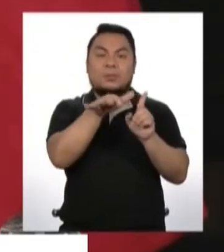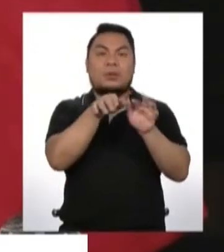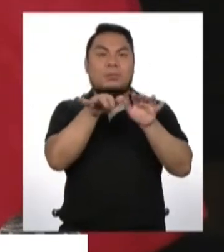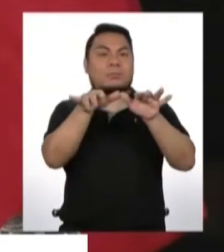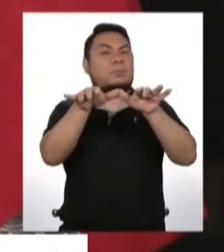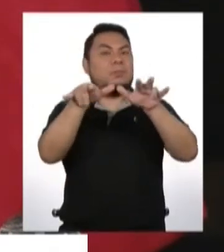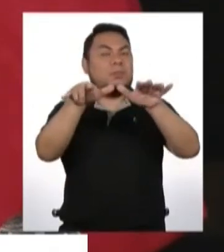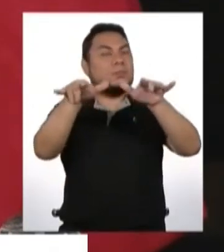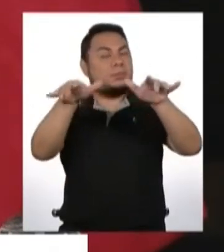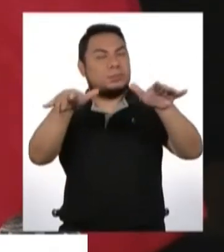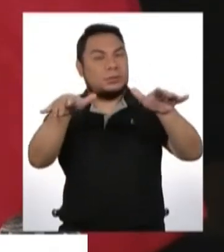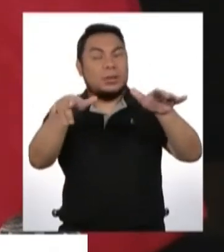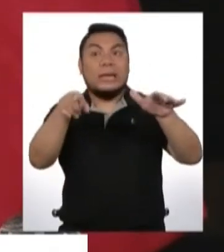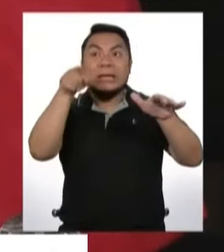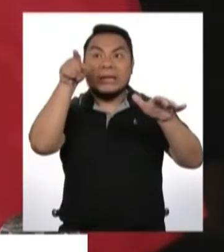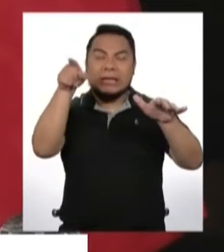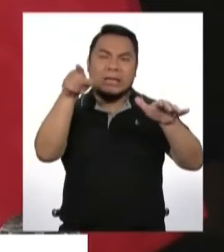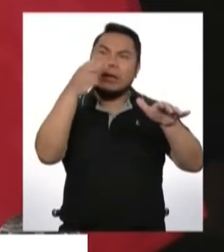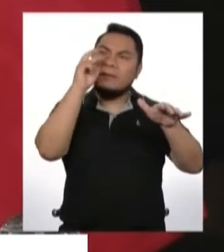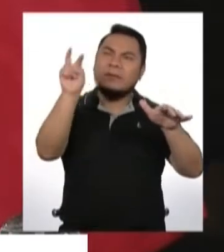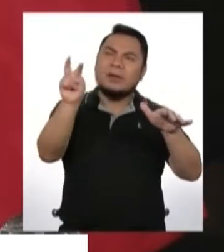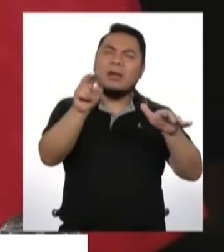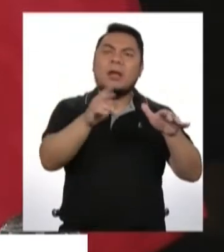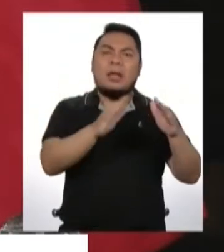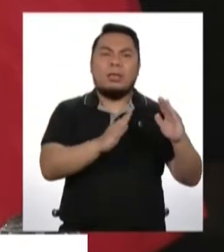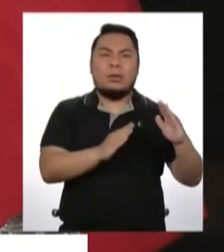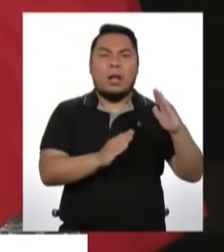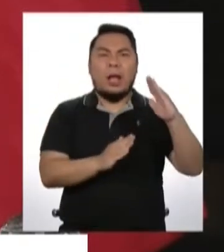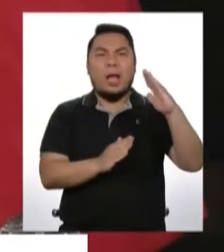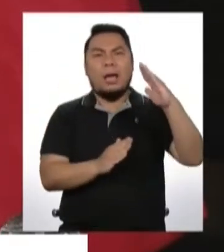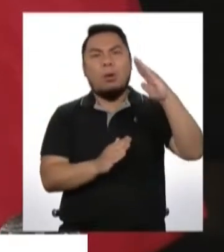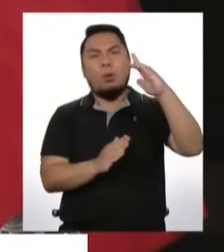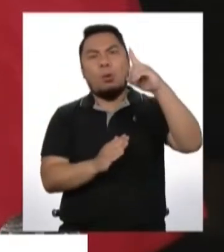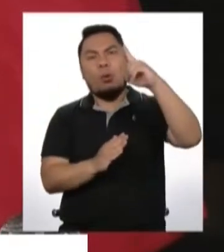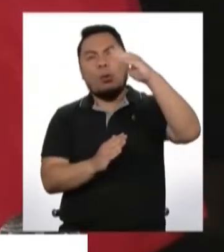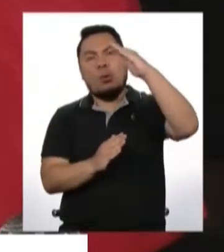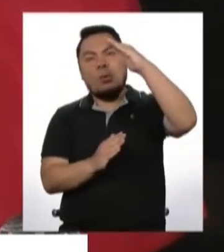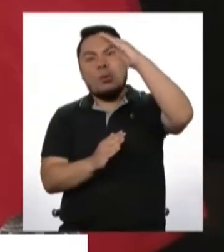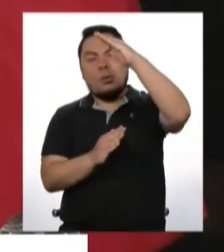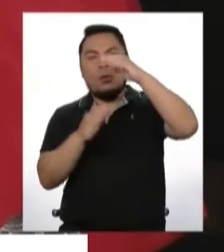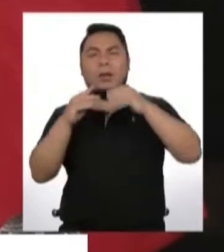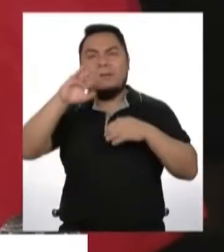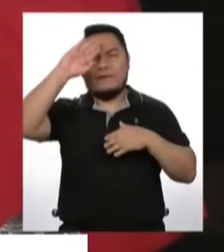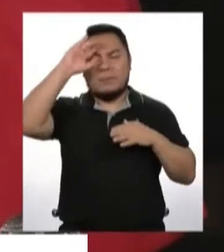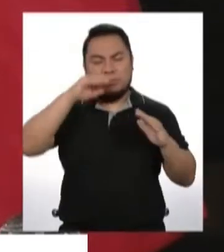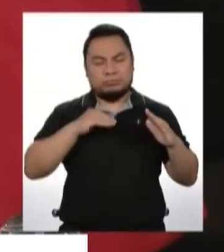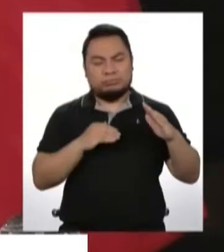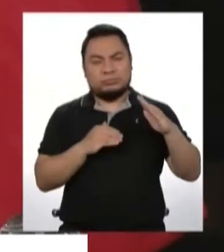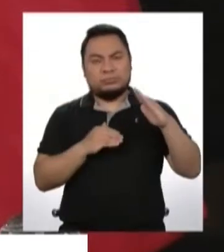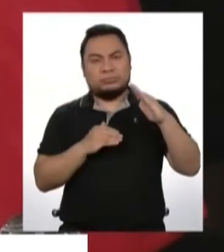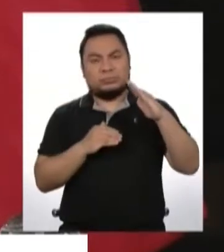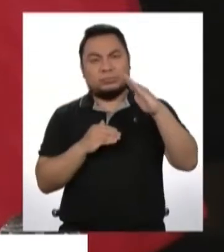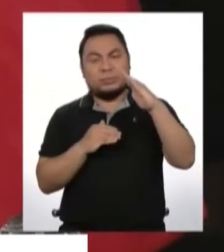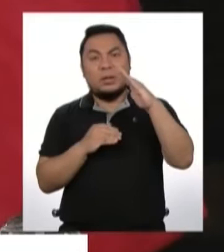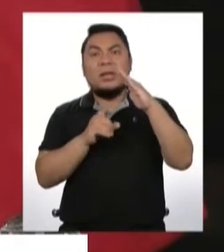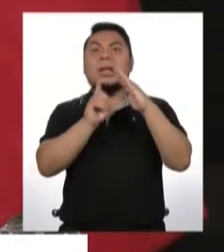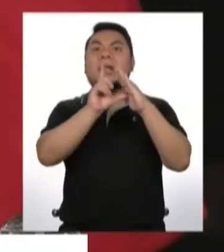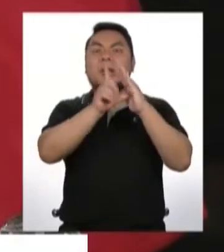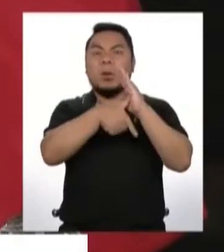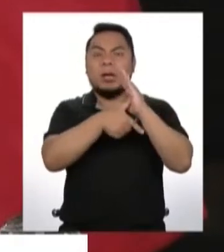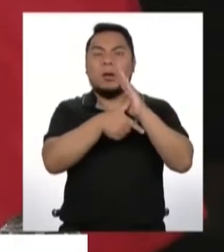que llega a un pico alto de niveles de contagio y que luego gradualmente comienza a